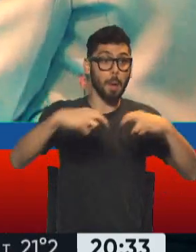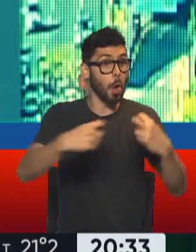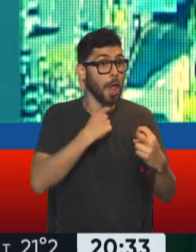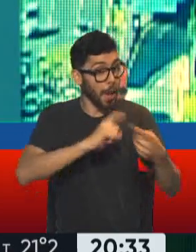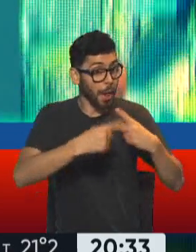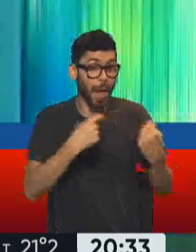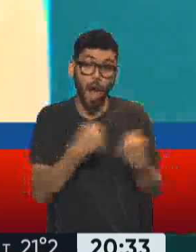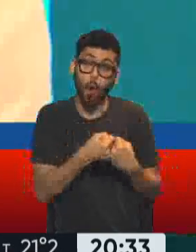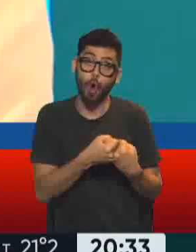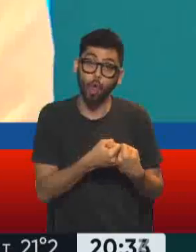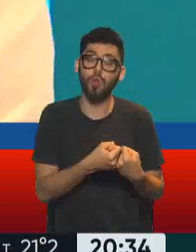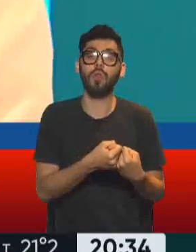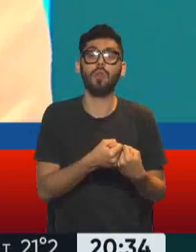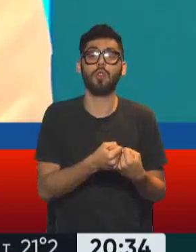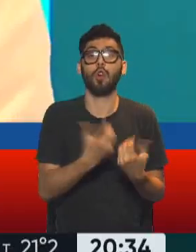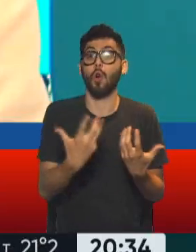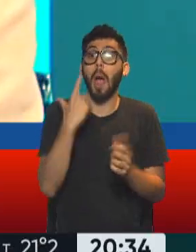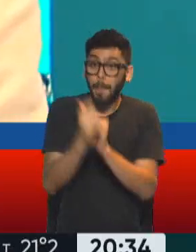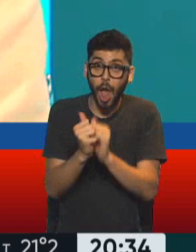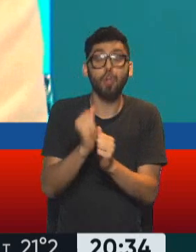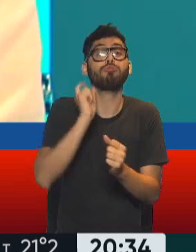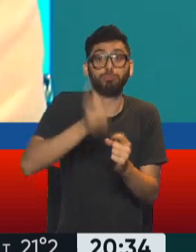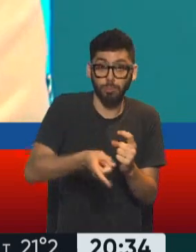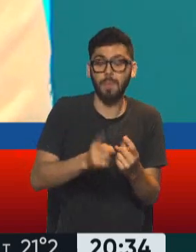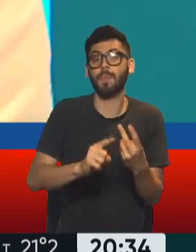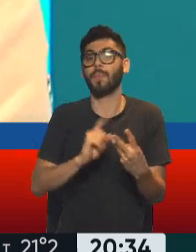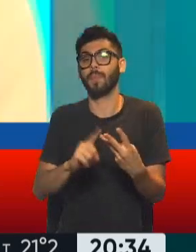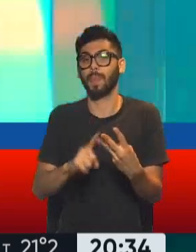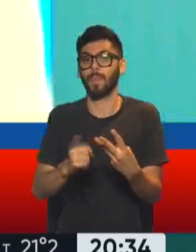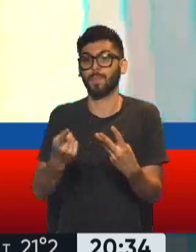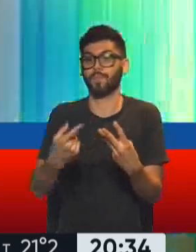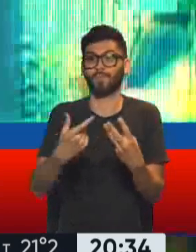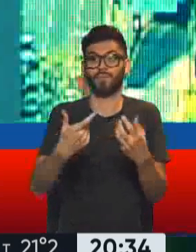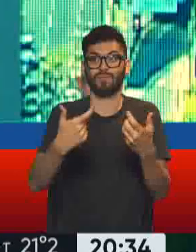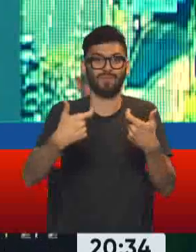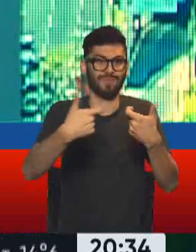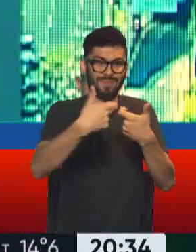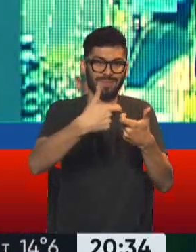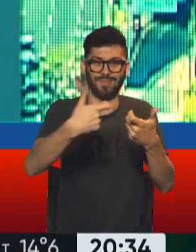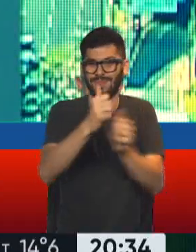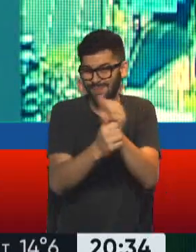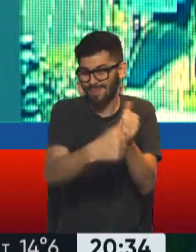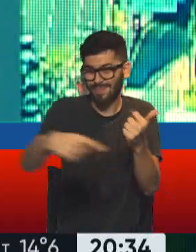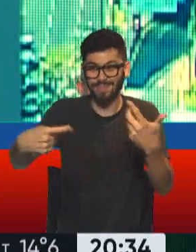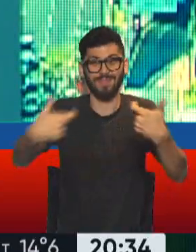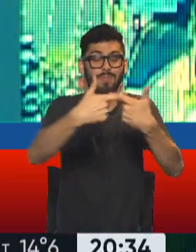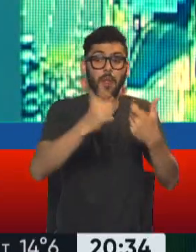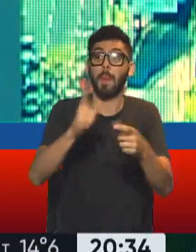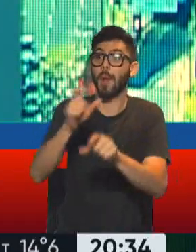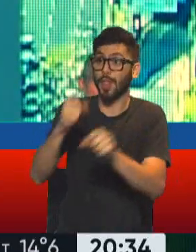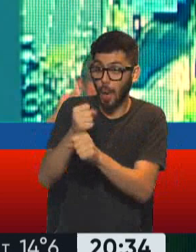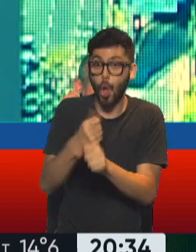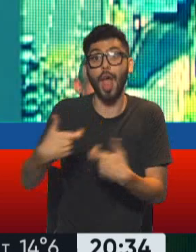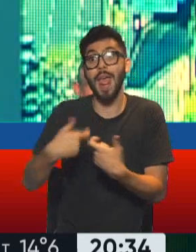obviamente también los empresarios y las entidades que los nuclean también los trabajadores los gremios la